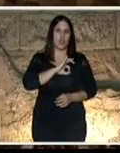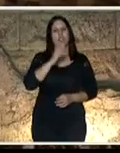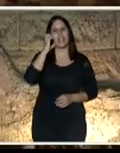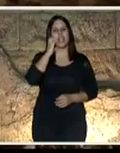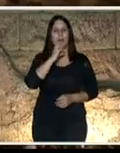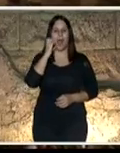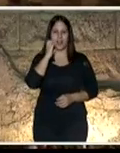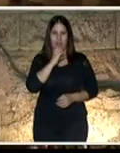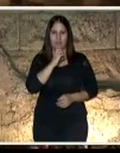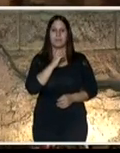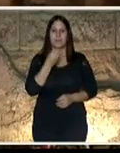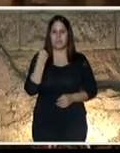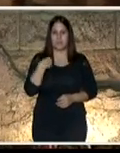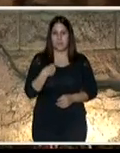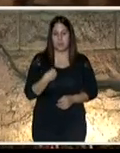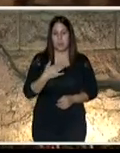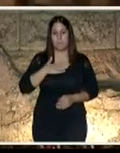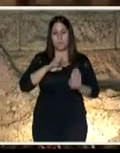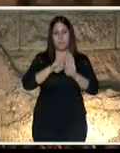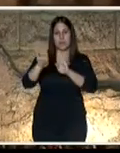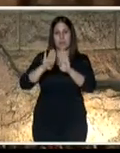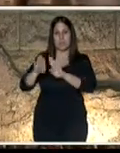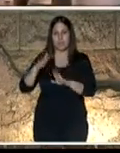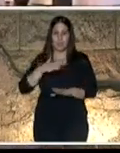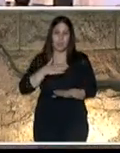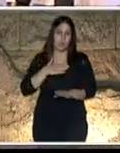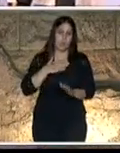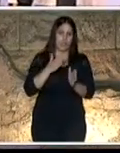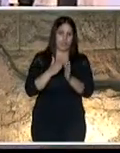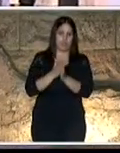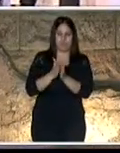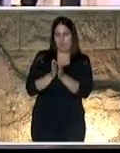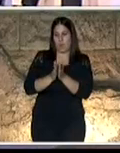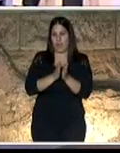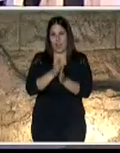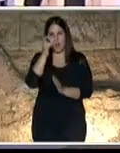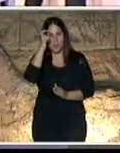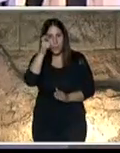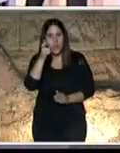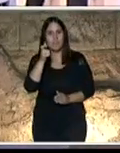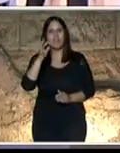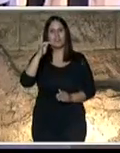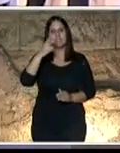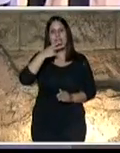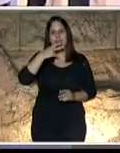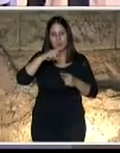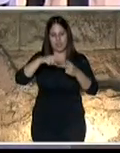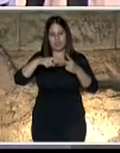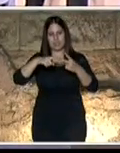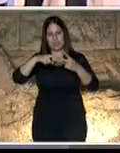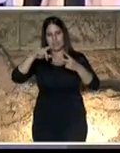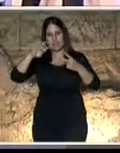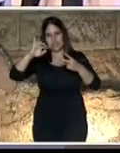Ibarra y a petición de mis vecinos y paisanos de Siruela, Tamurejo, Talarrubias,